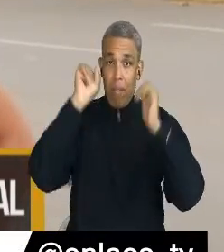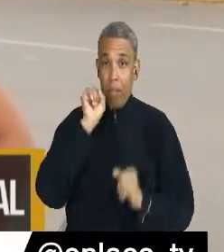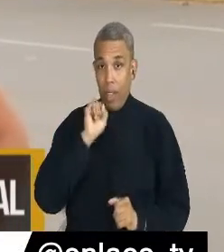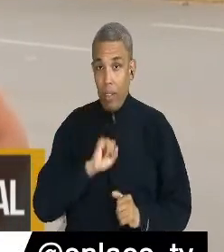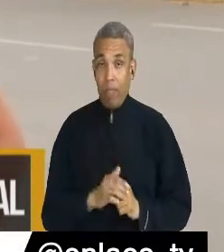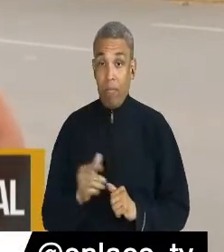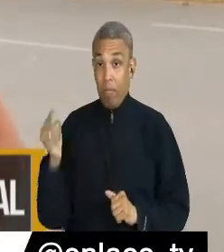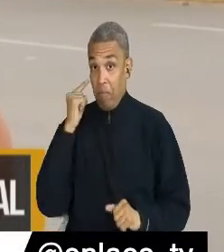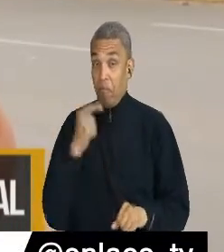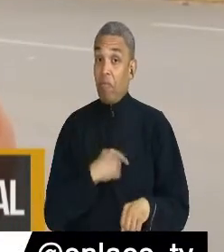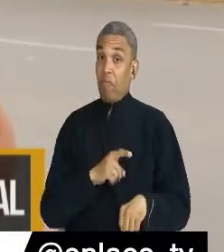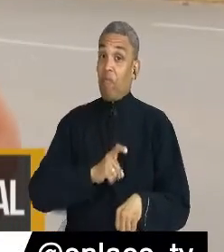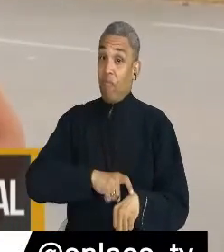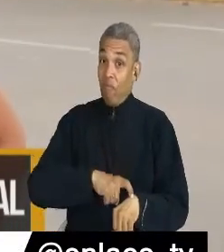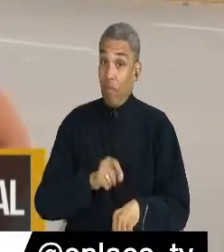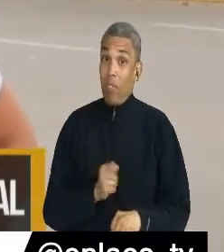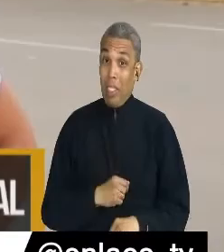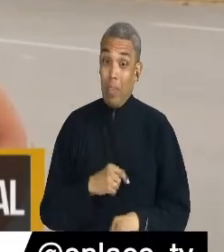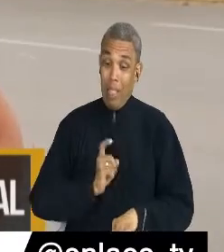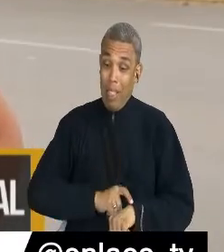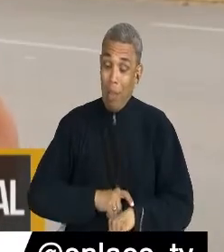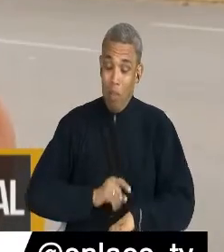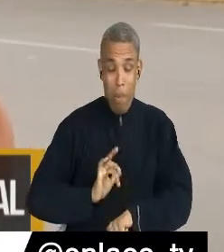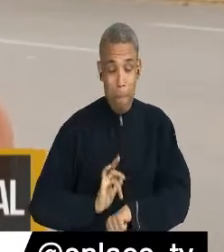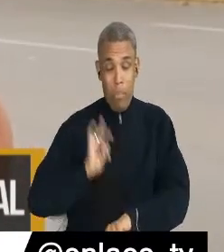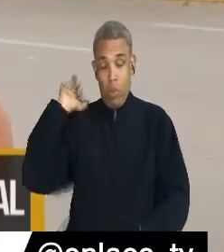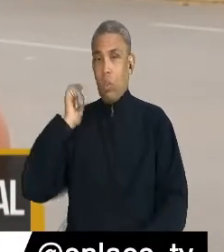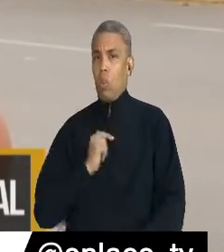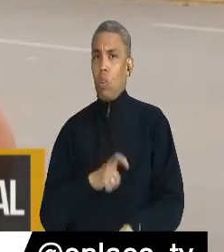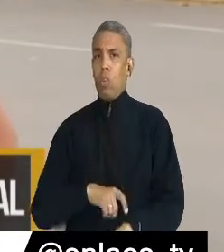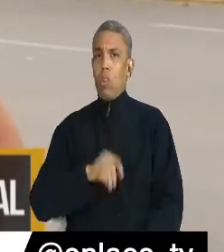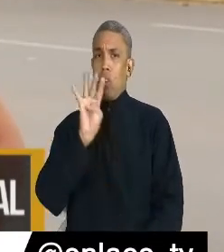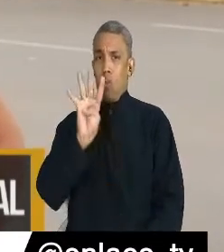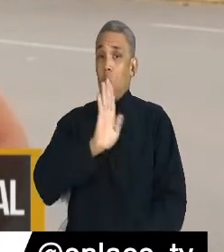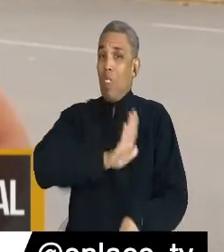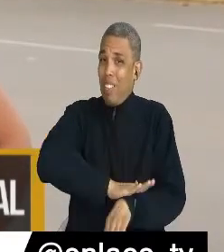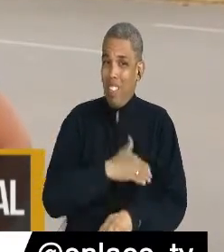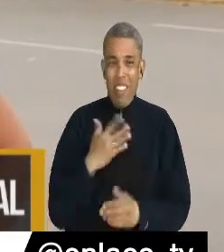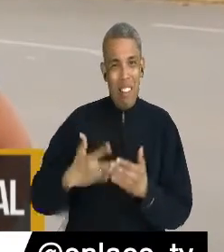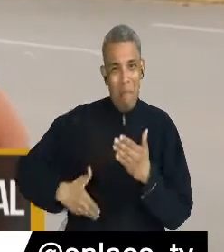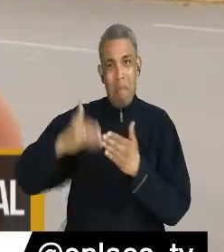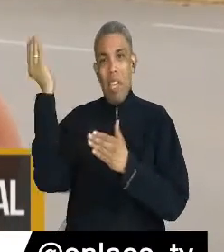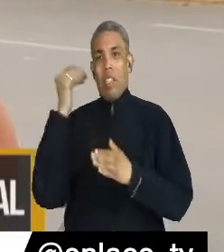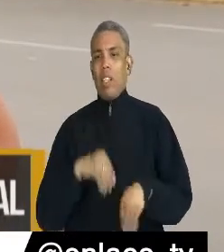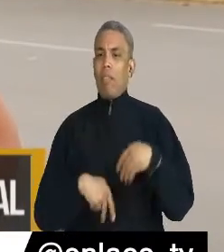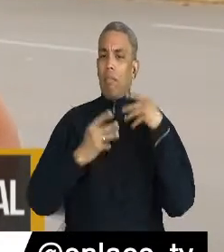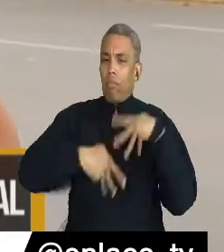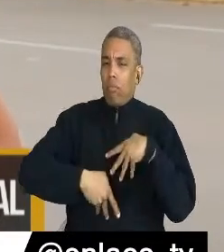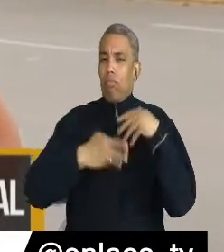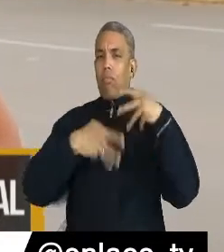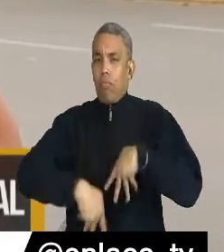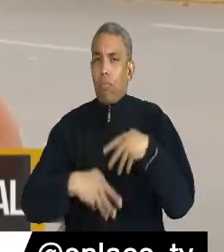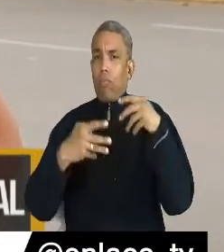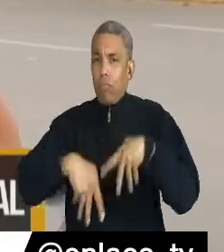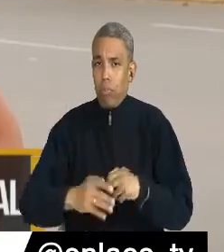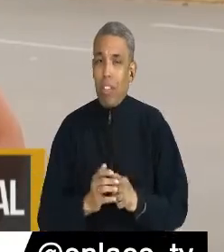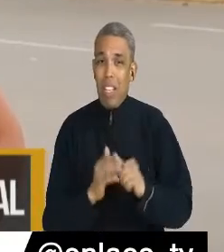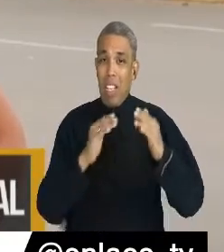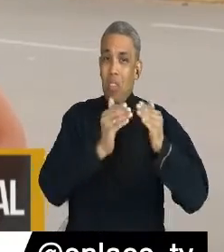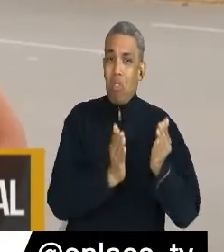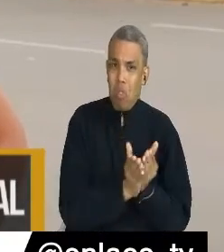tiempo lo que quiere decir que el desfile arrancará a las cuatro en punto de la tarde y cada institución educativa tendrá cinco minutos